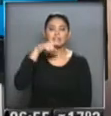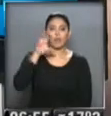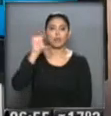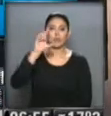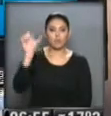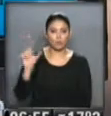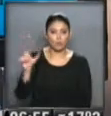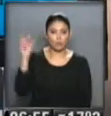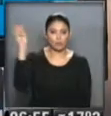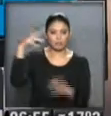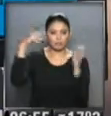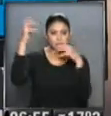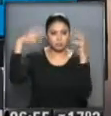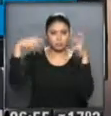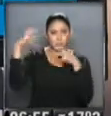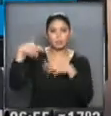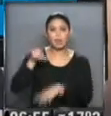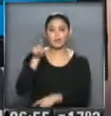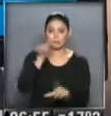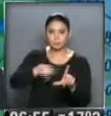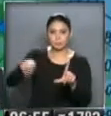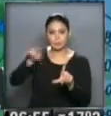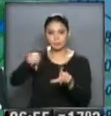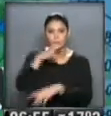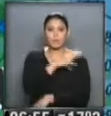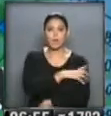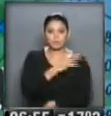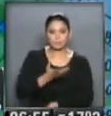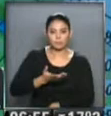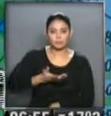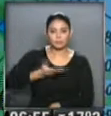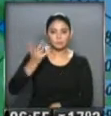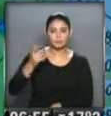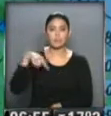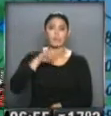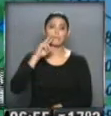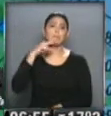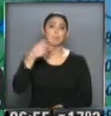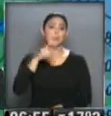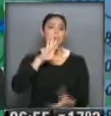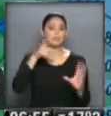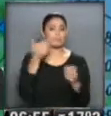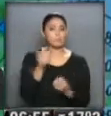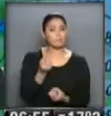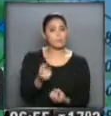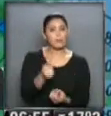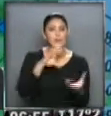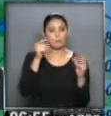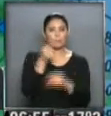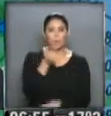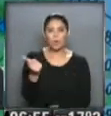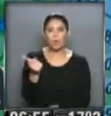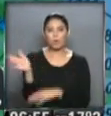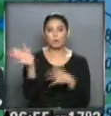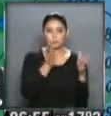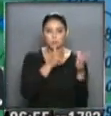Formosa. El sistema de alta presión se ubicará al este de la provincia de Buenos Aires, ya con muy buen tiempo el día viernes, muy poca nubosidad, vientos